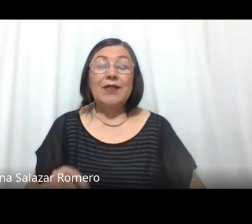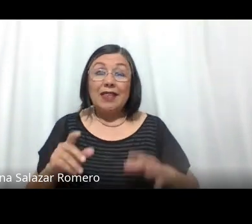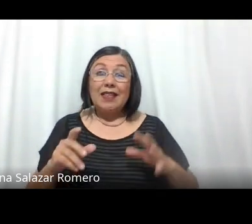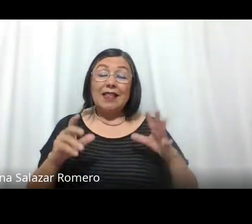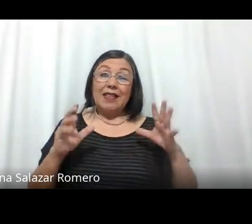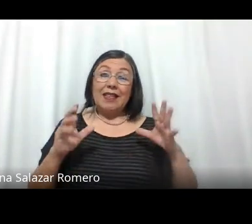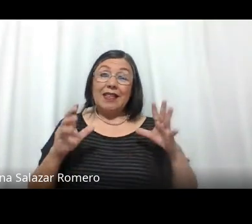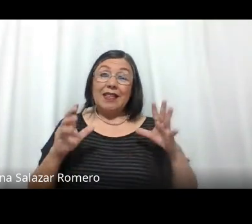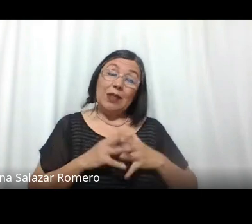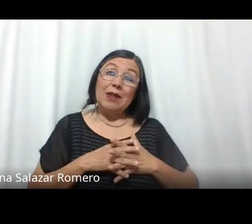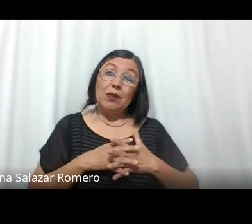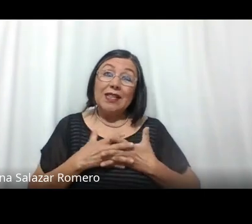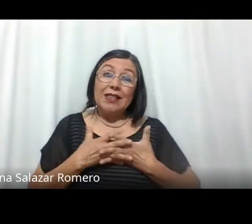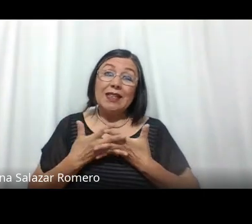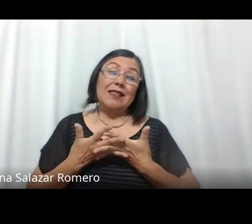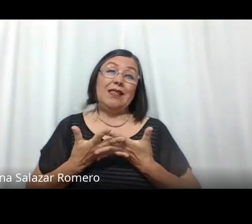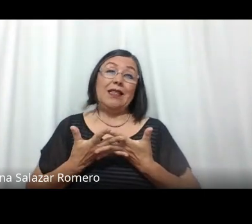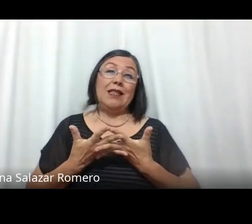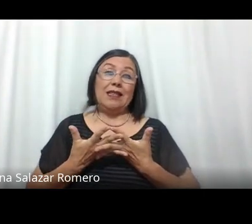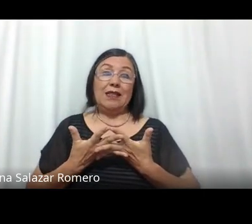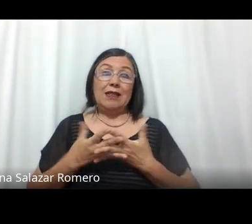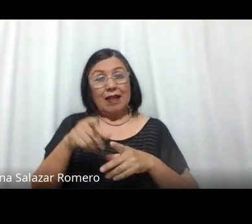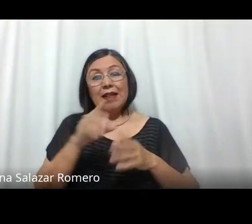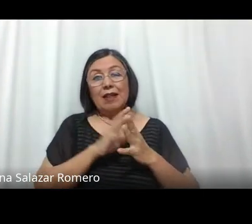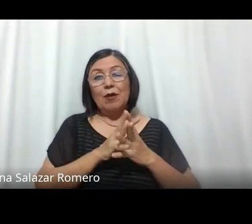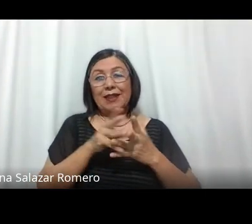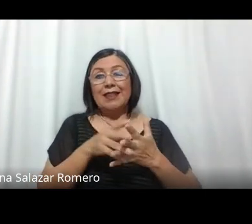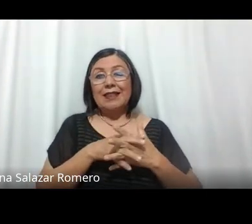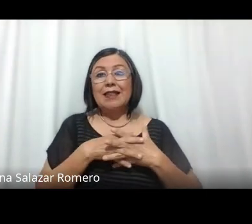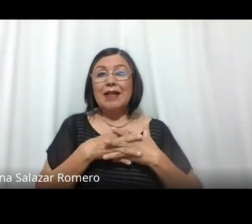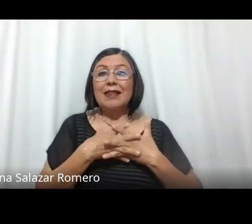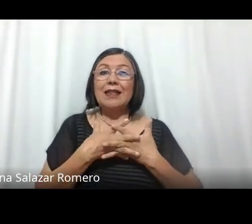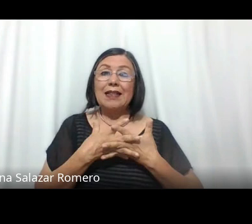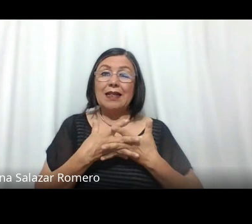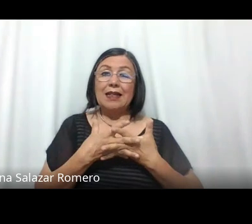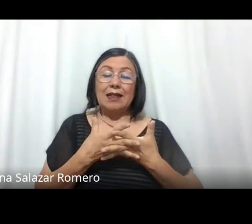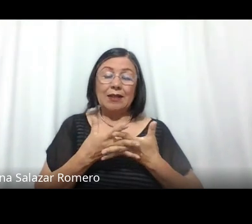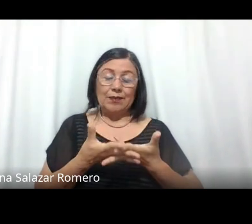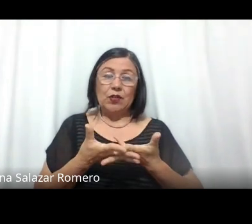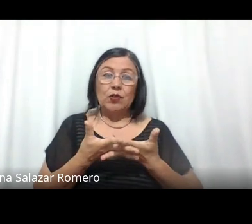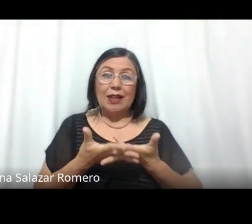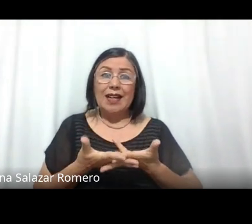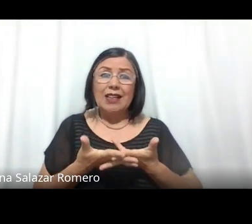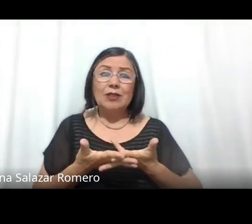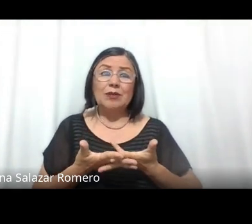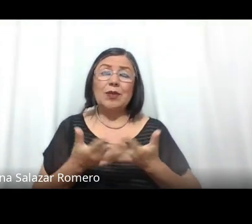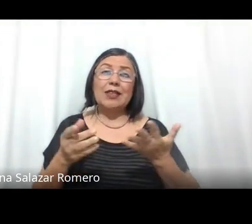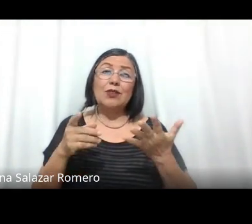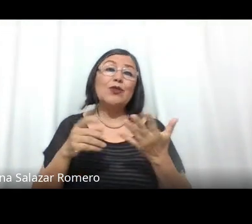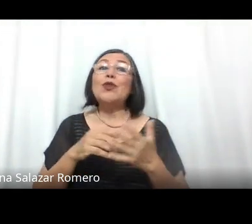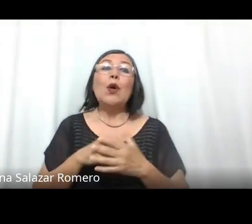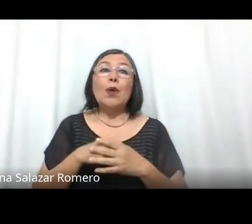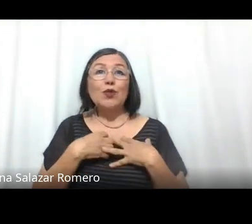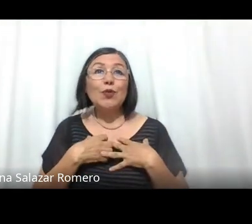Bueno, y lo que me gustaría es que le compartirle esta imagen a la doctora Caro, porque